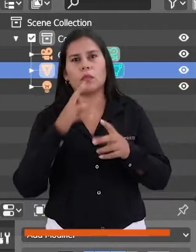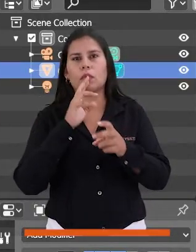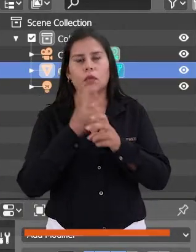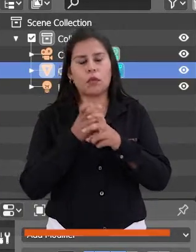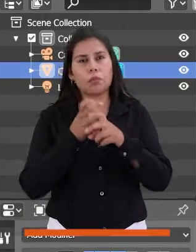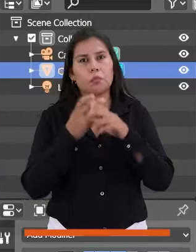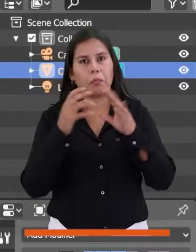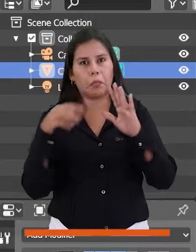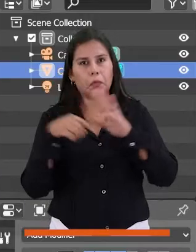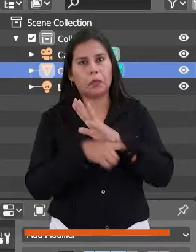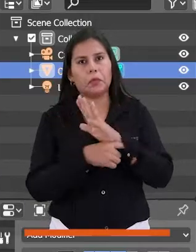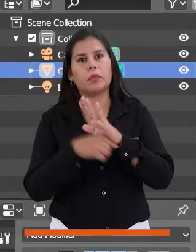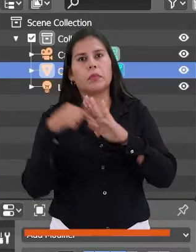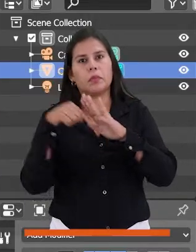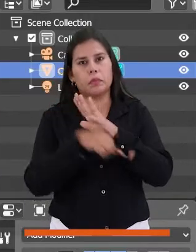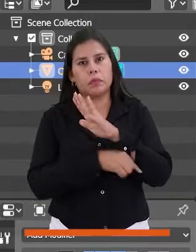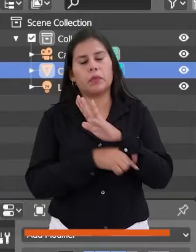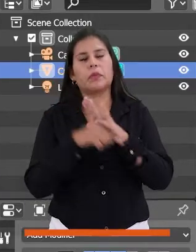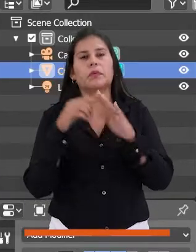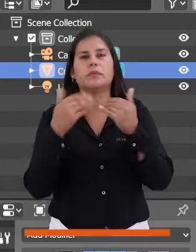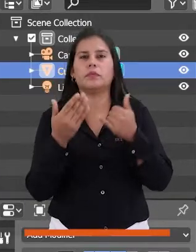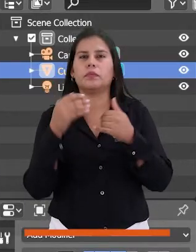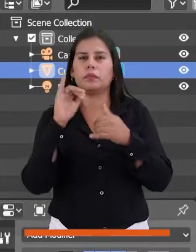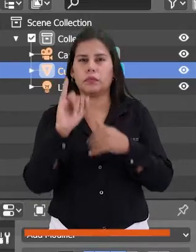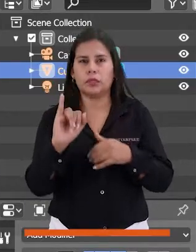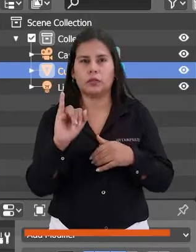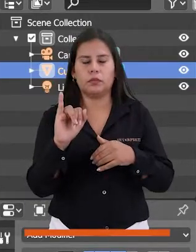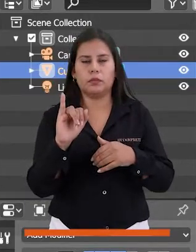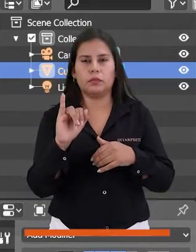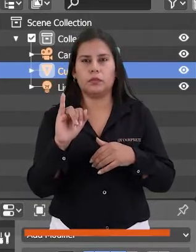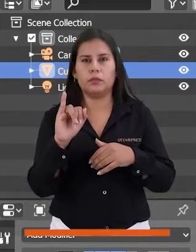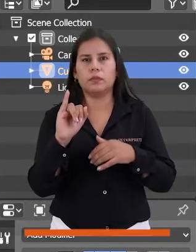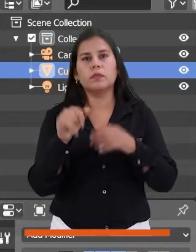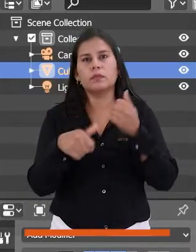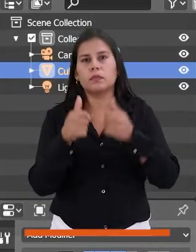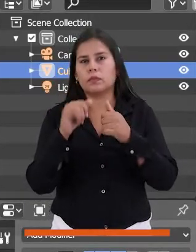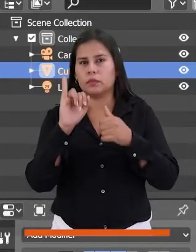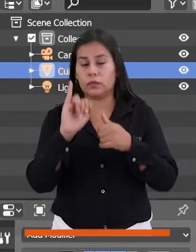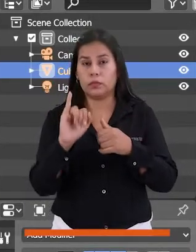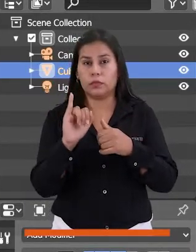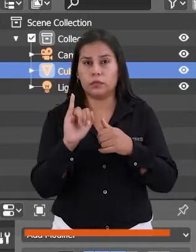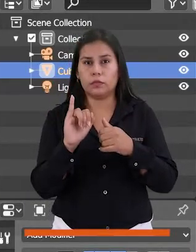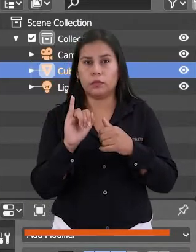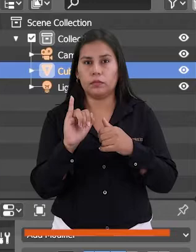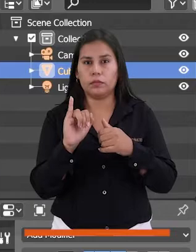complejas. Nuevamente voy a presionar la tecla I. Presiono la tecla I.